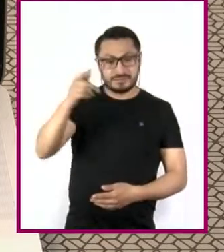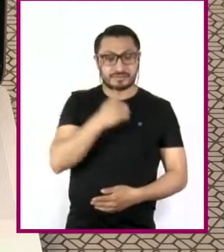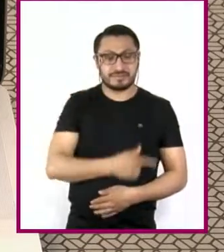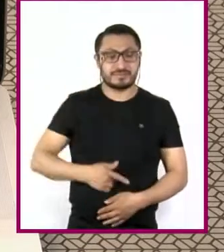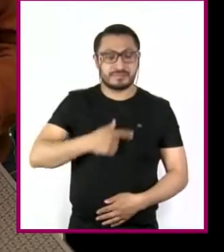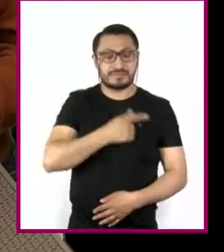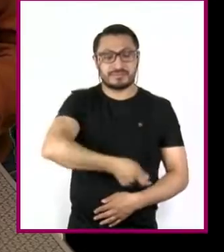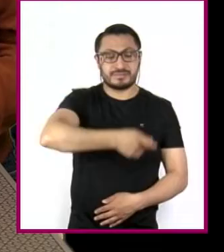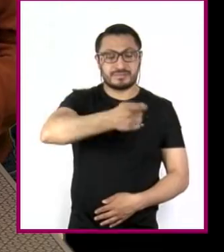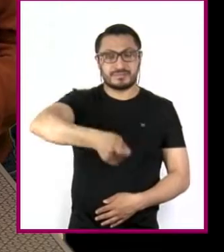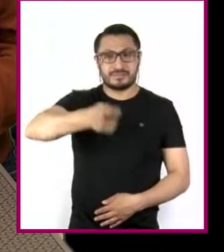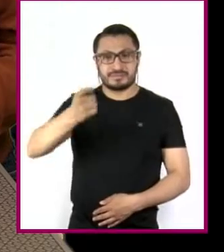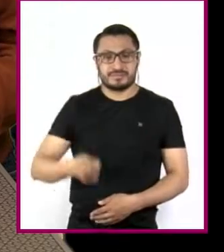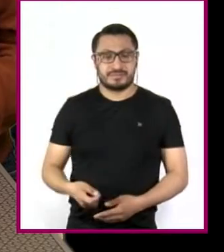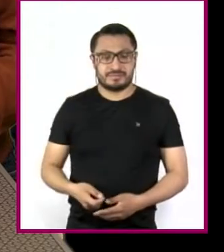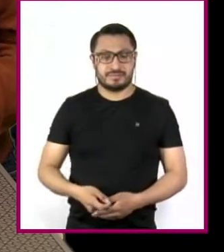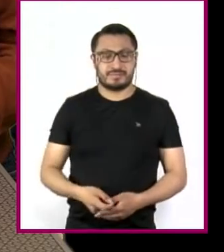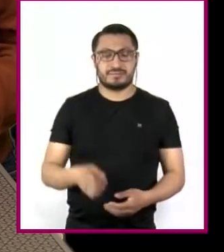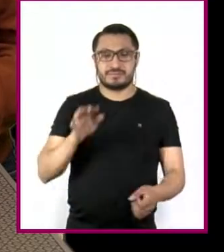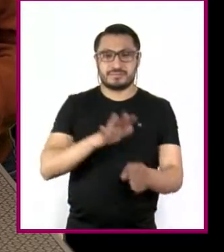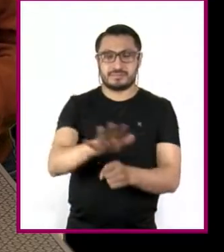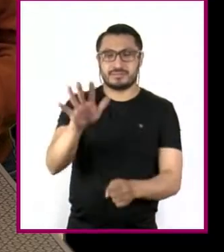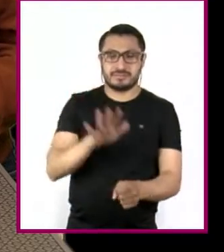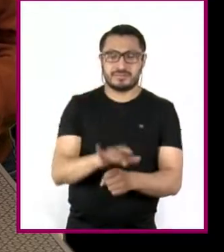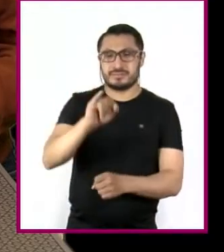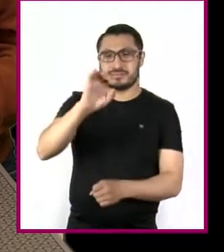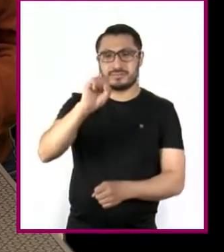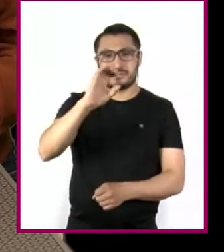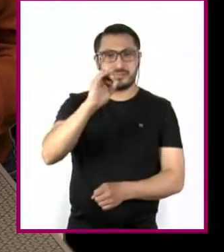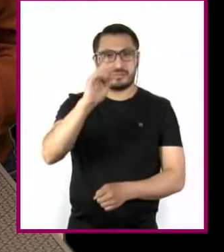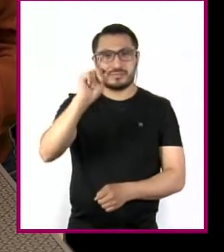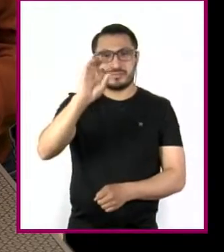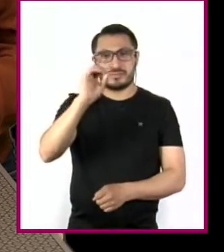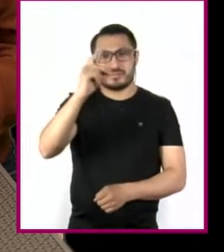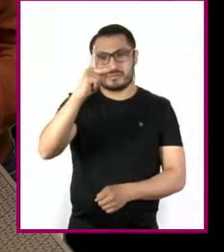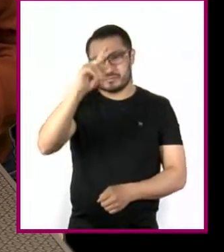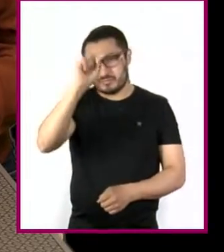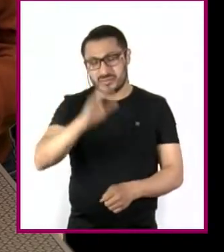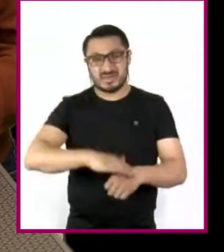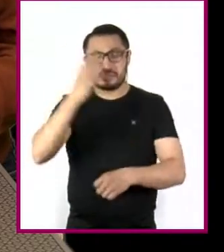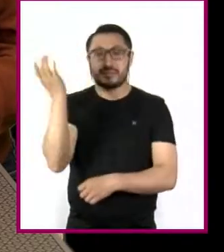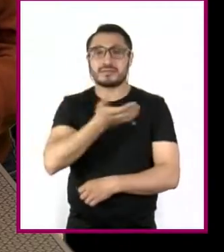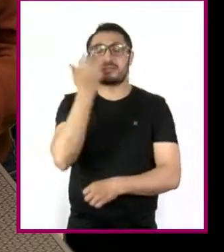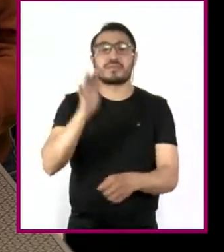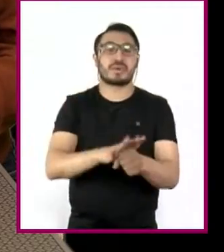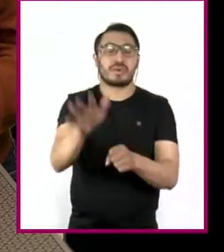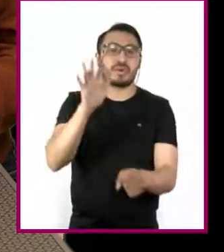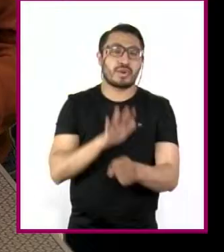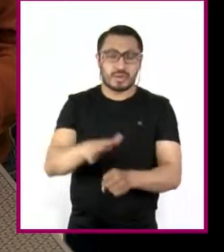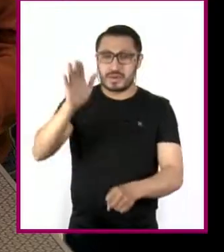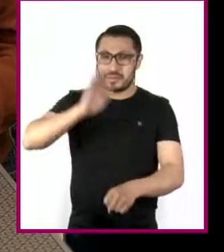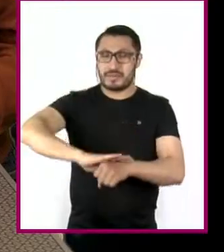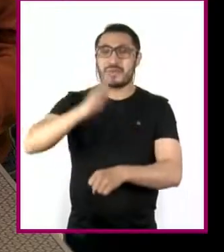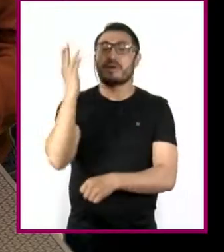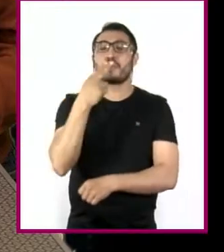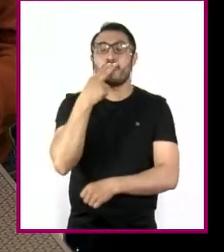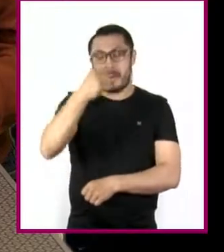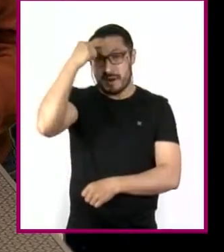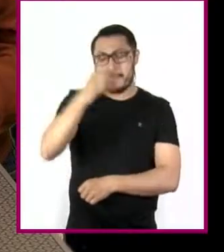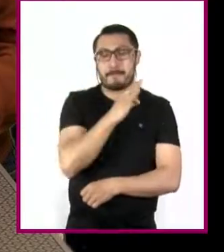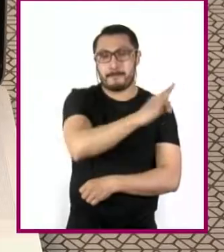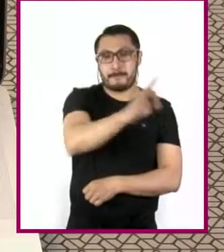de saludarlos. ¿Cuáles son los isótopos cosmogénicos más comunes y cuáles son los que más se utilizan para